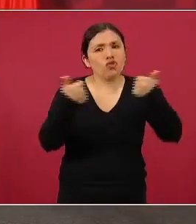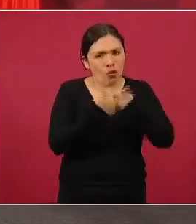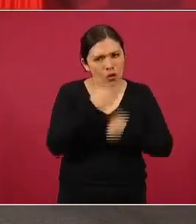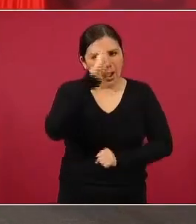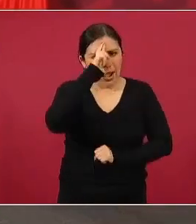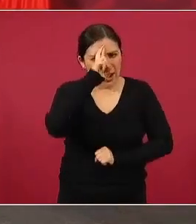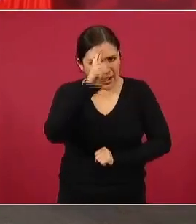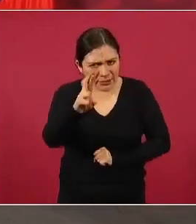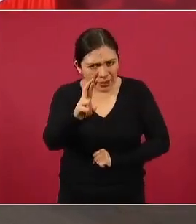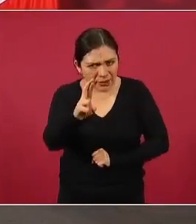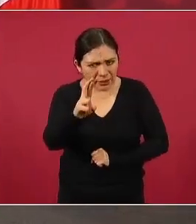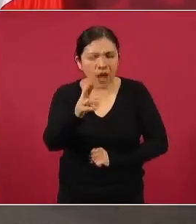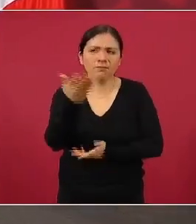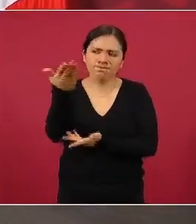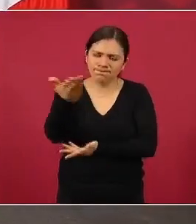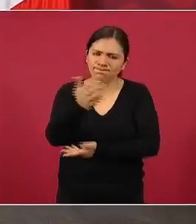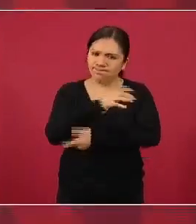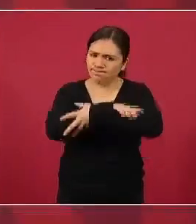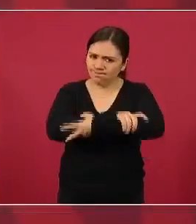respetuosa, fraterna,